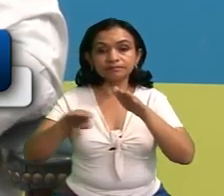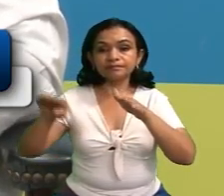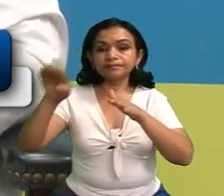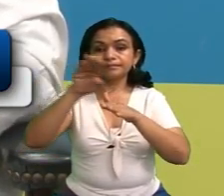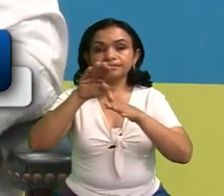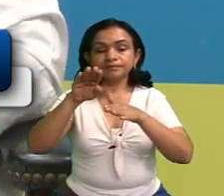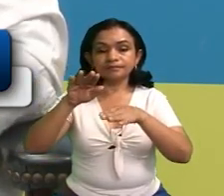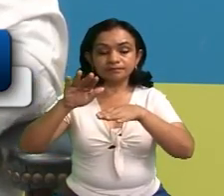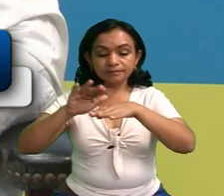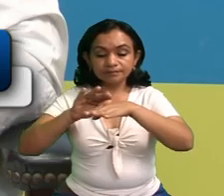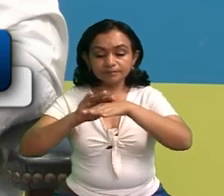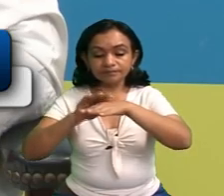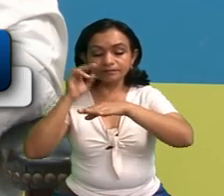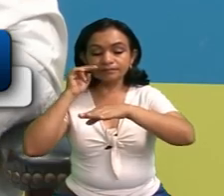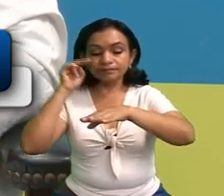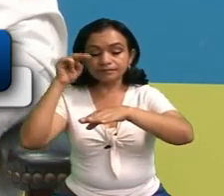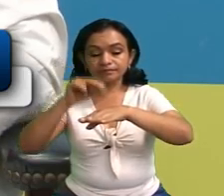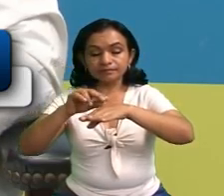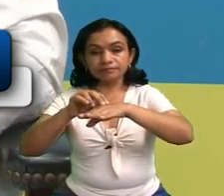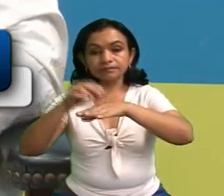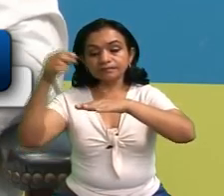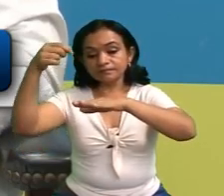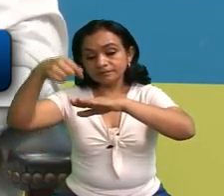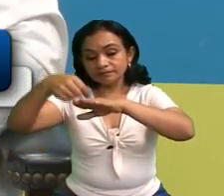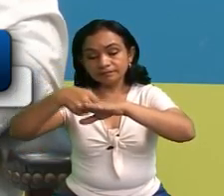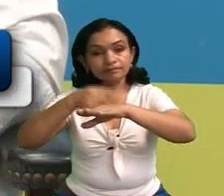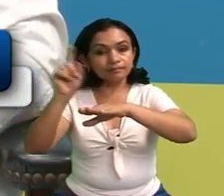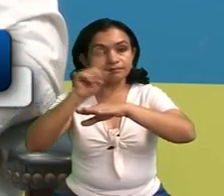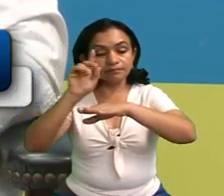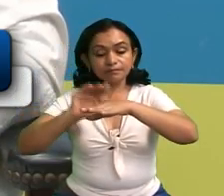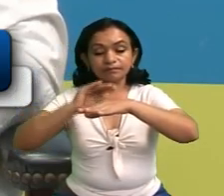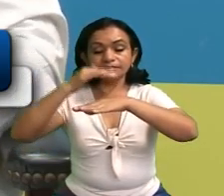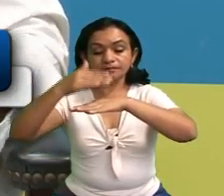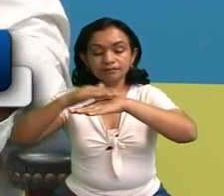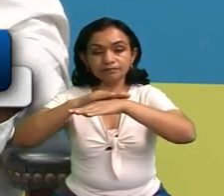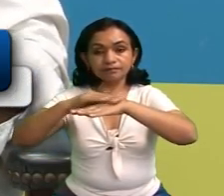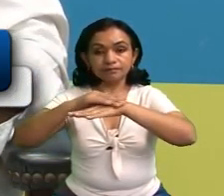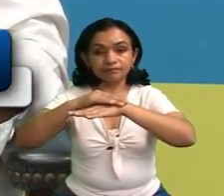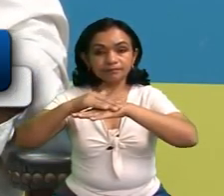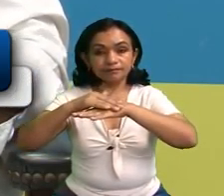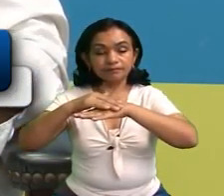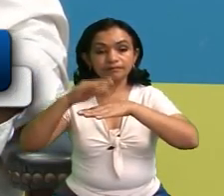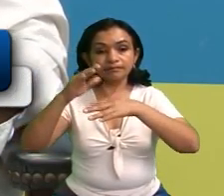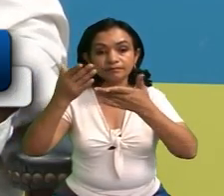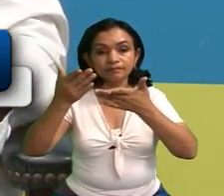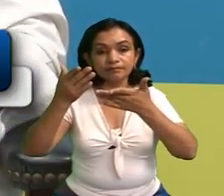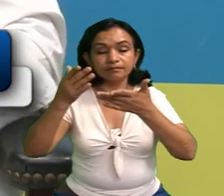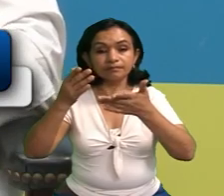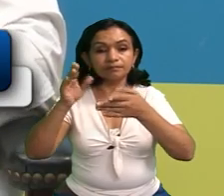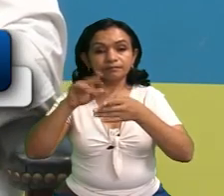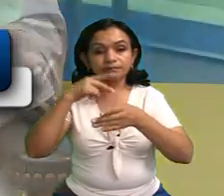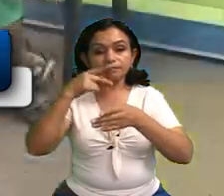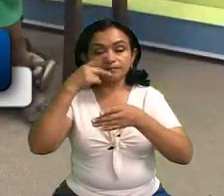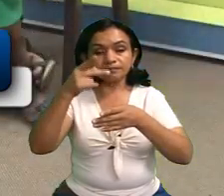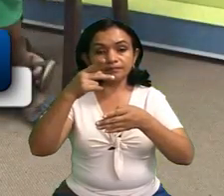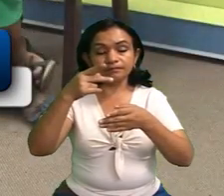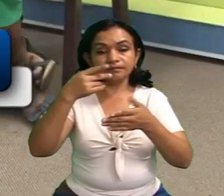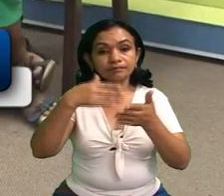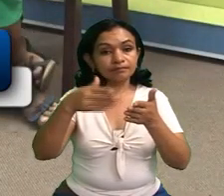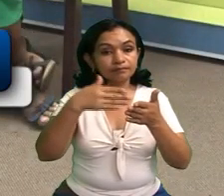la epidermis y la dermis, no al tejido adiposo, que sería en este caso lo de la celulitis. En palabras más sencillas, o